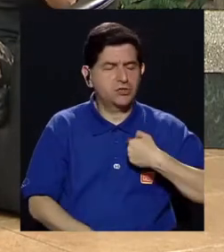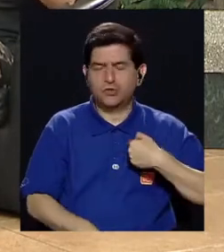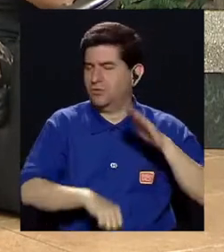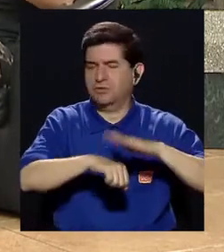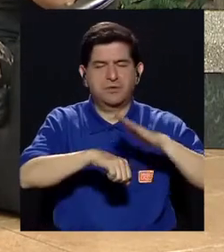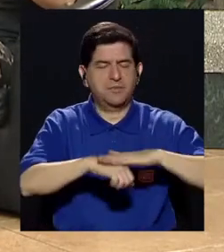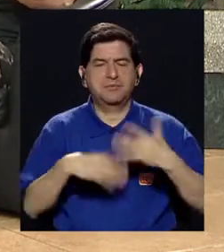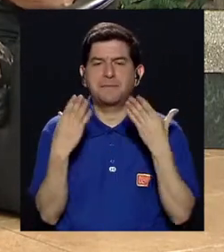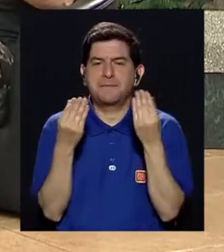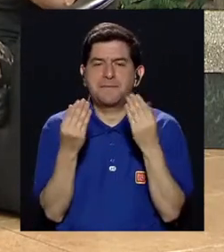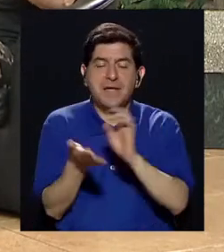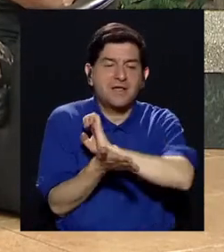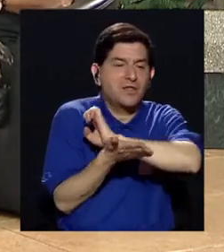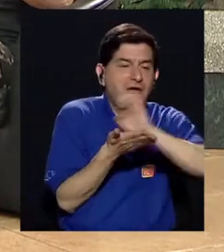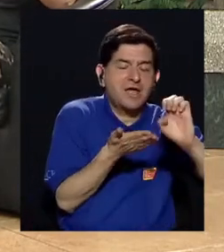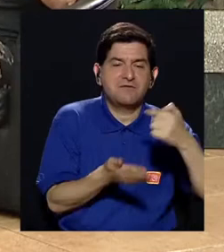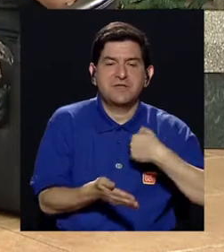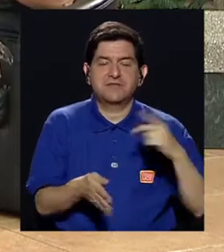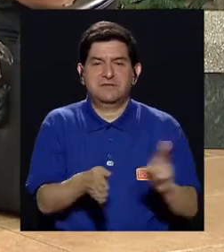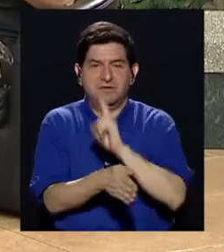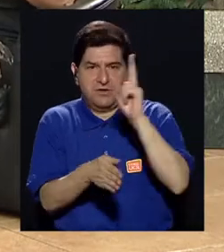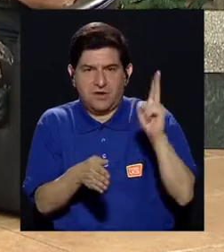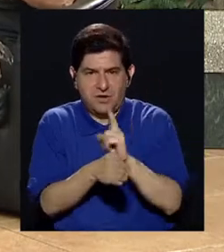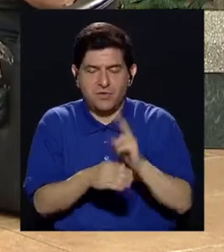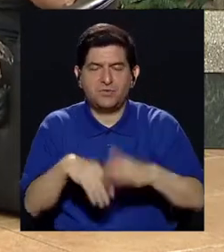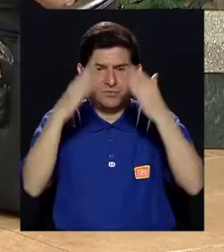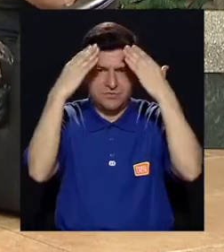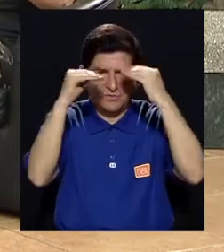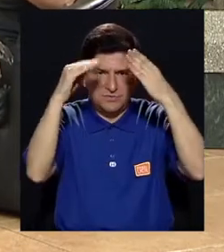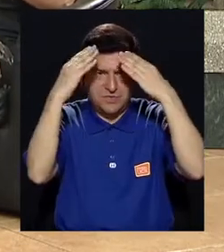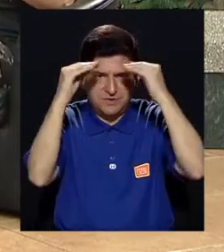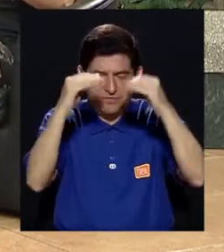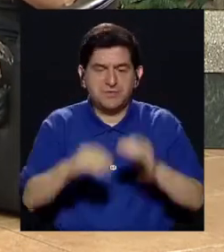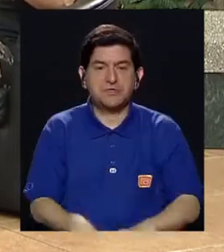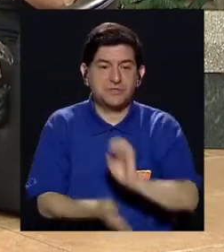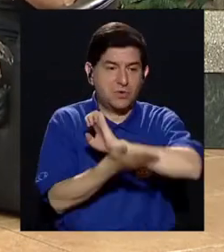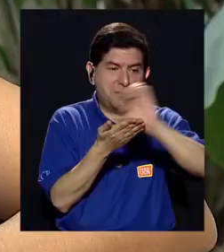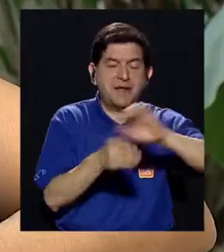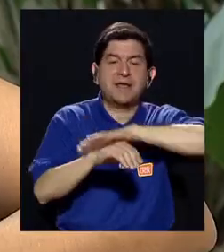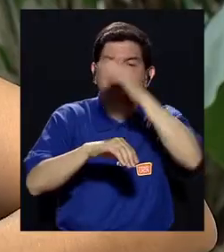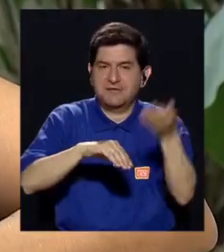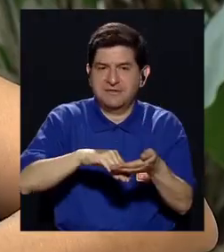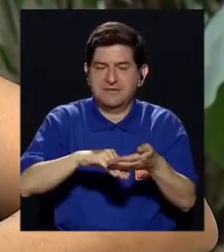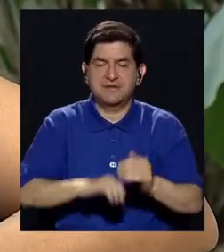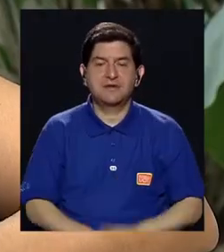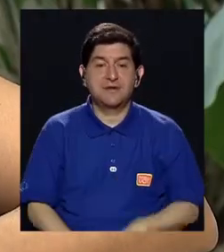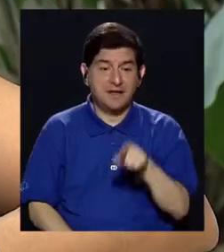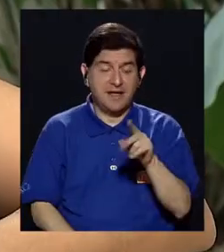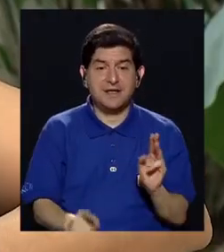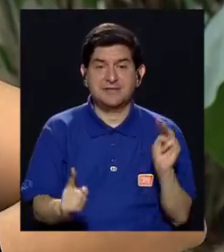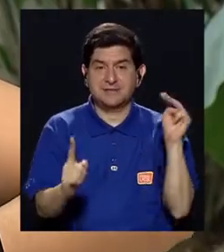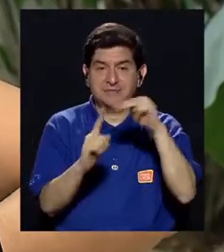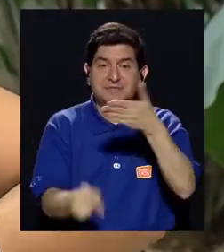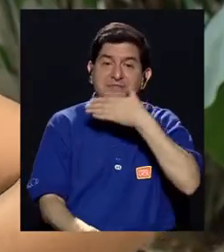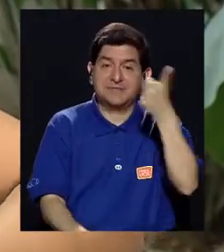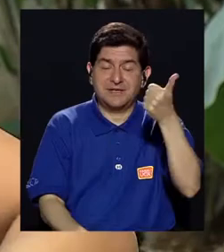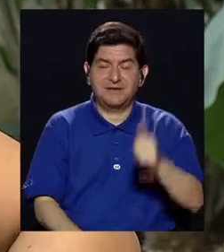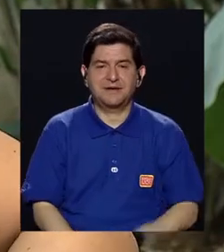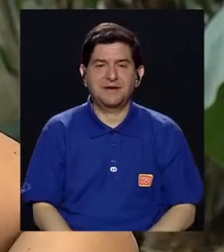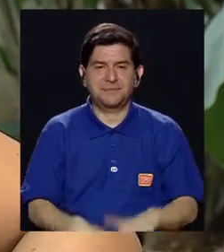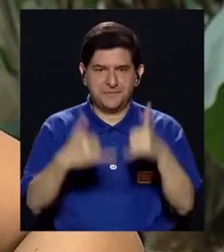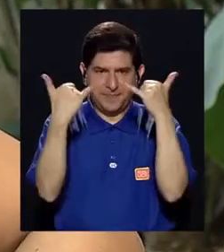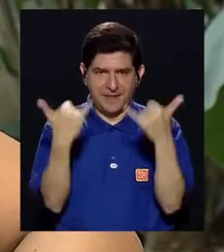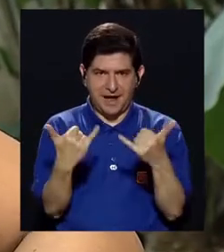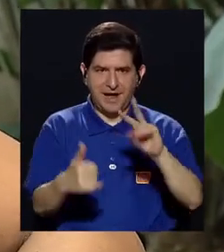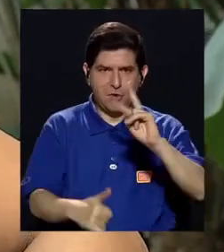miedo impida que yo haga uso de la información para prevenir un embarazo. Claro que ese es el mejor mensaje. Uh-huh. Bueno, es momento